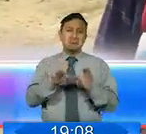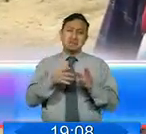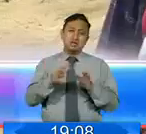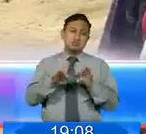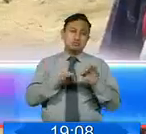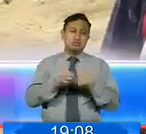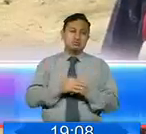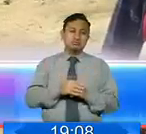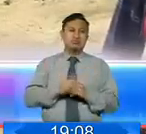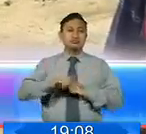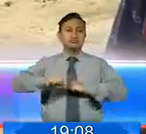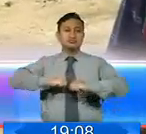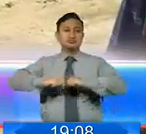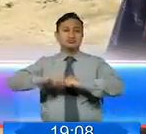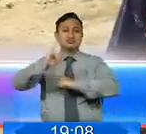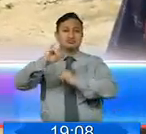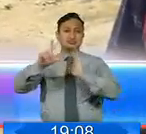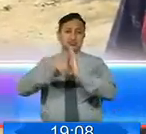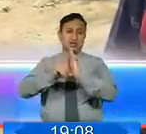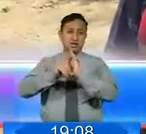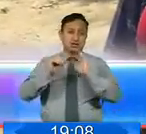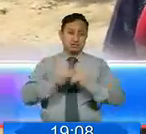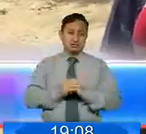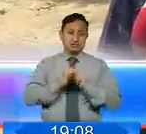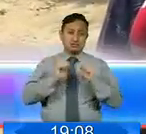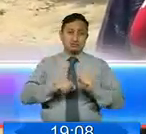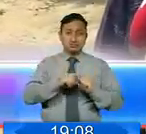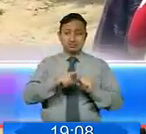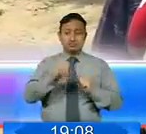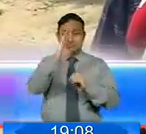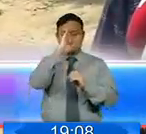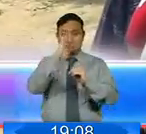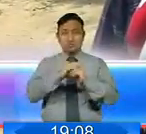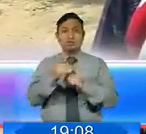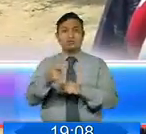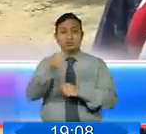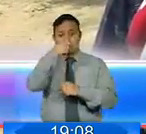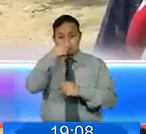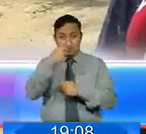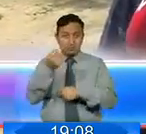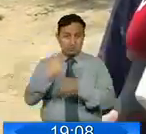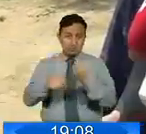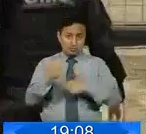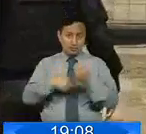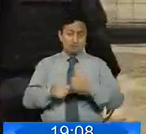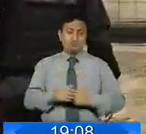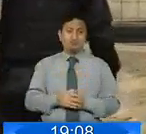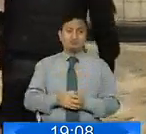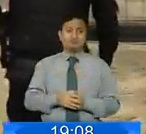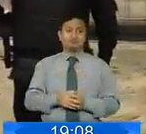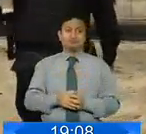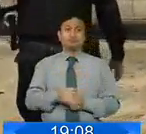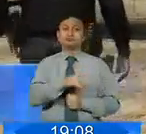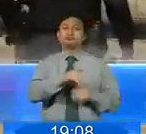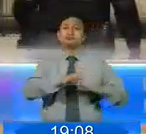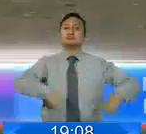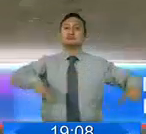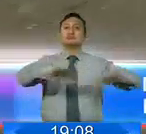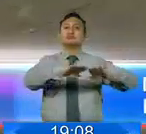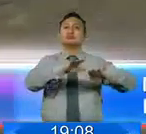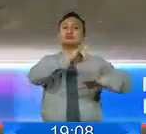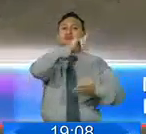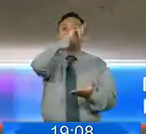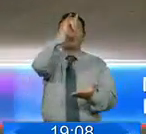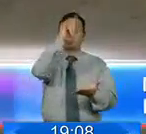actividades preparatorias para un fin determinado que es del tráfico ilícito de sustancias el predio donde se localizó la presunta